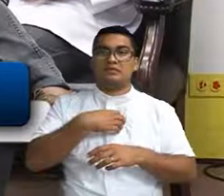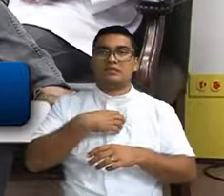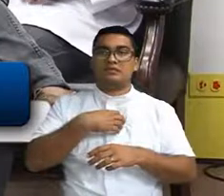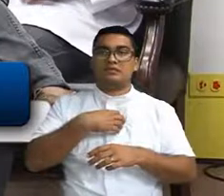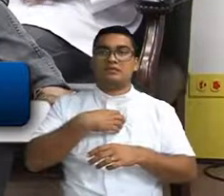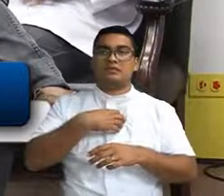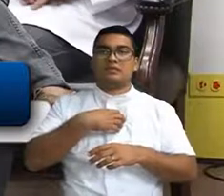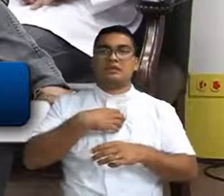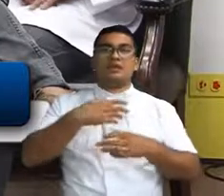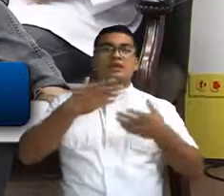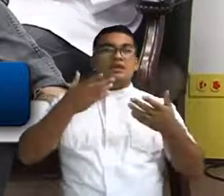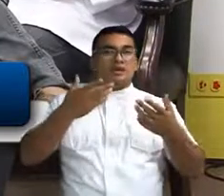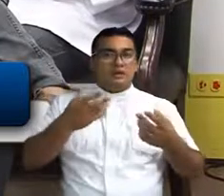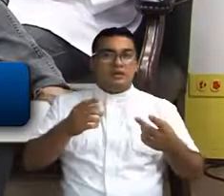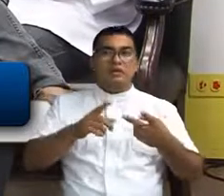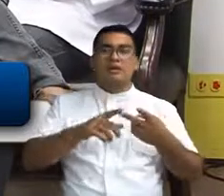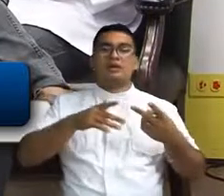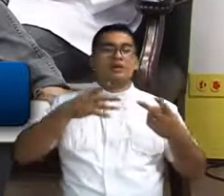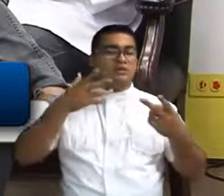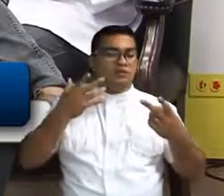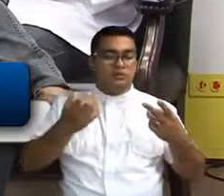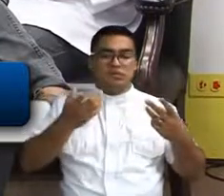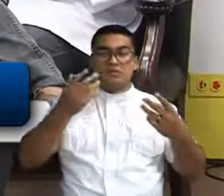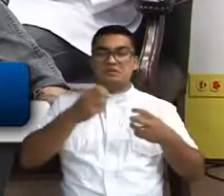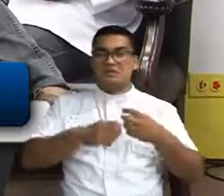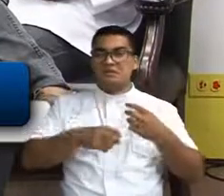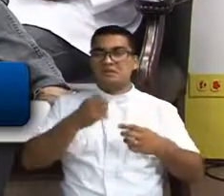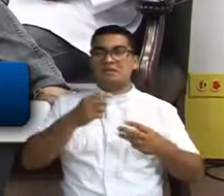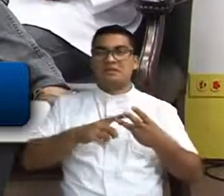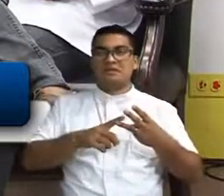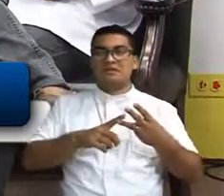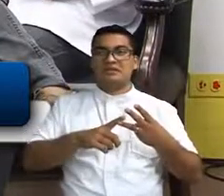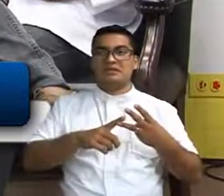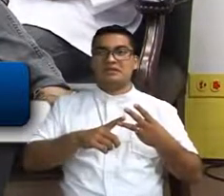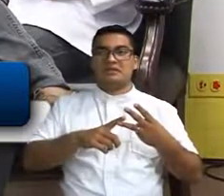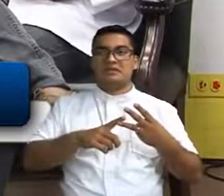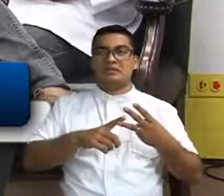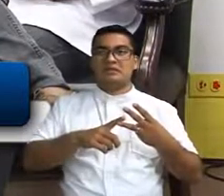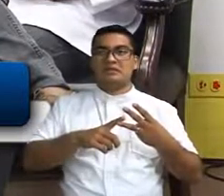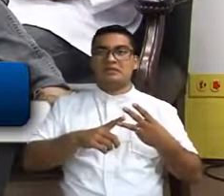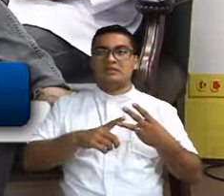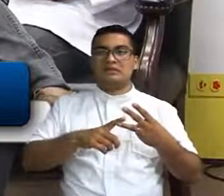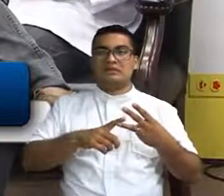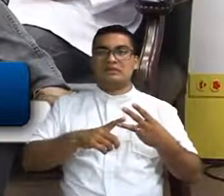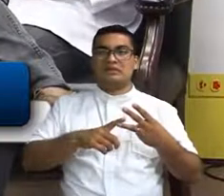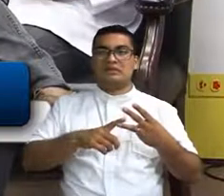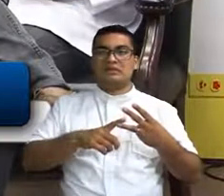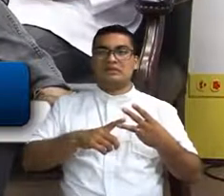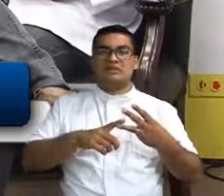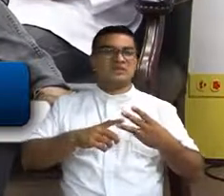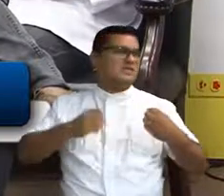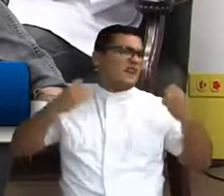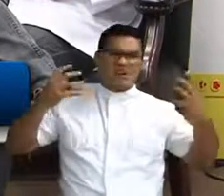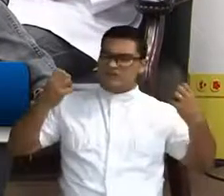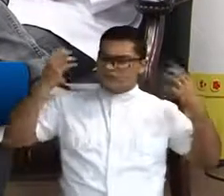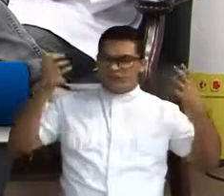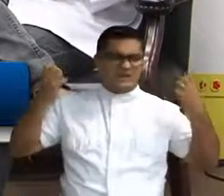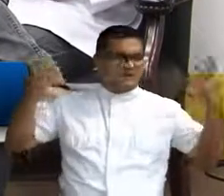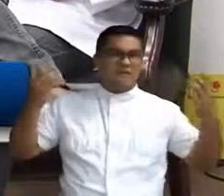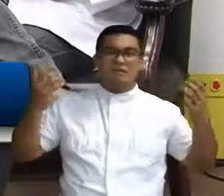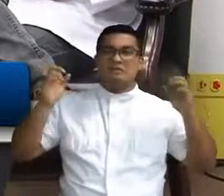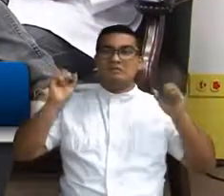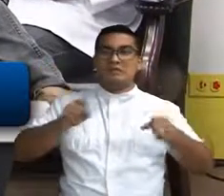hiperventilación, niveles de asfixia, ataques repentinos de estrés, puede